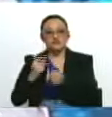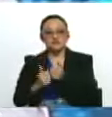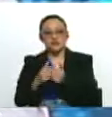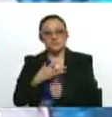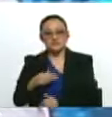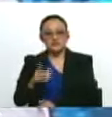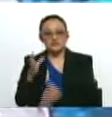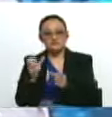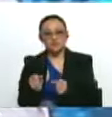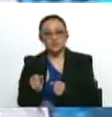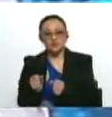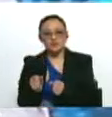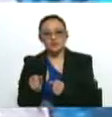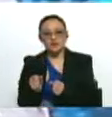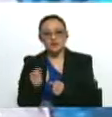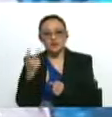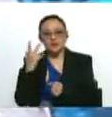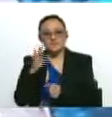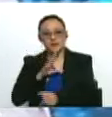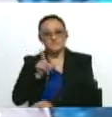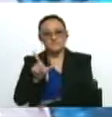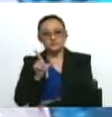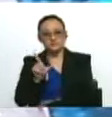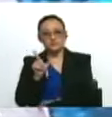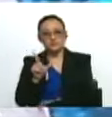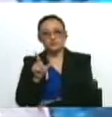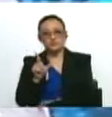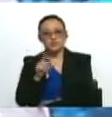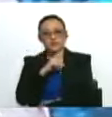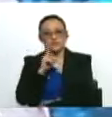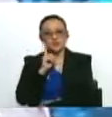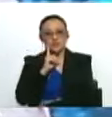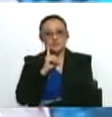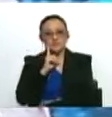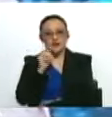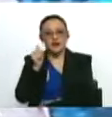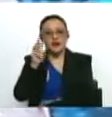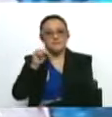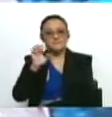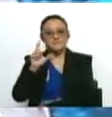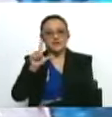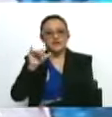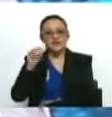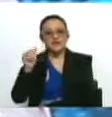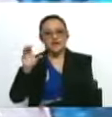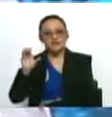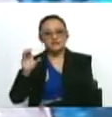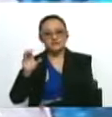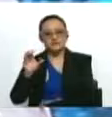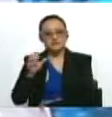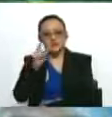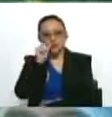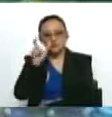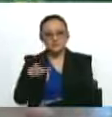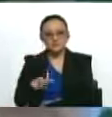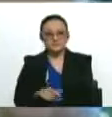de seguridad para el PSUV, Francisco Amelías Horta.